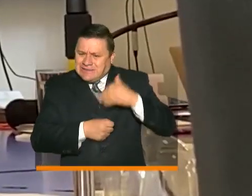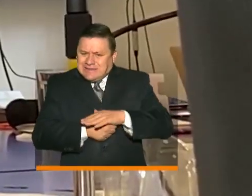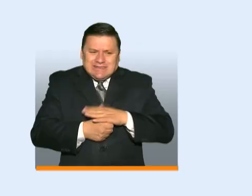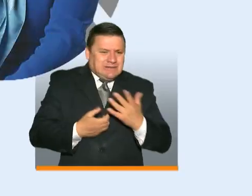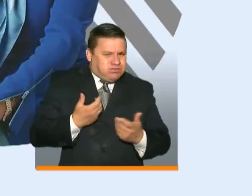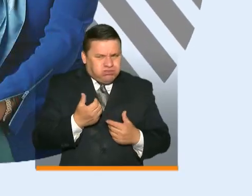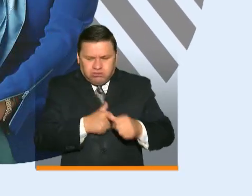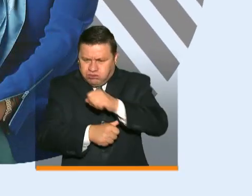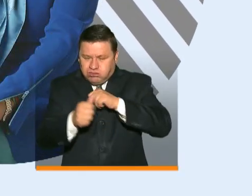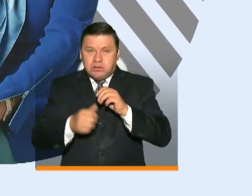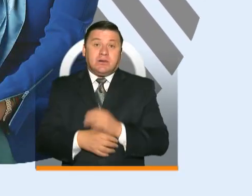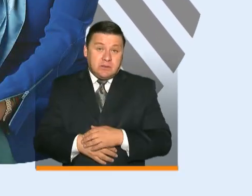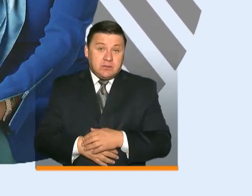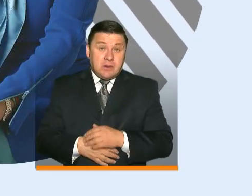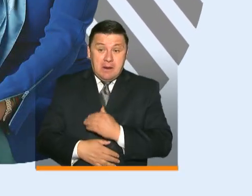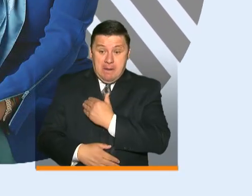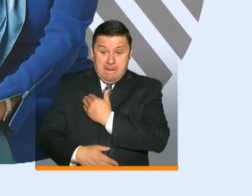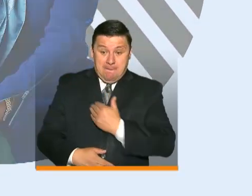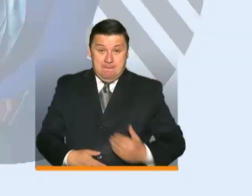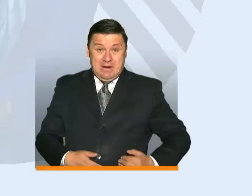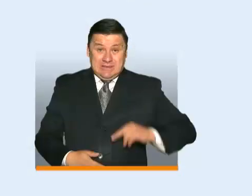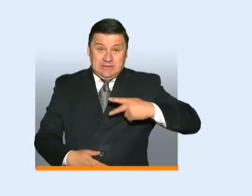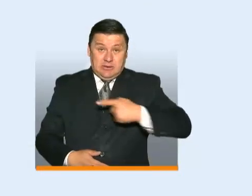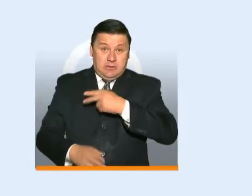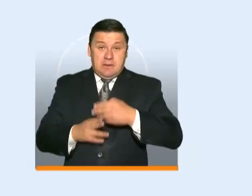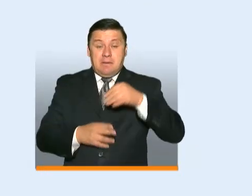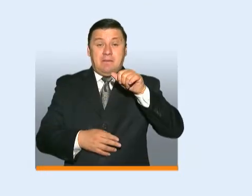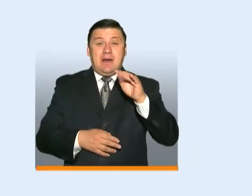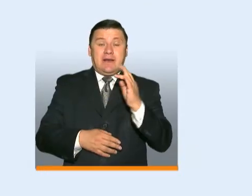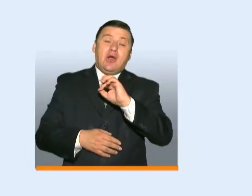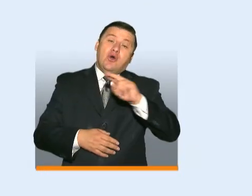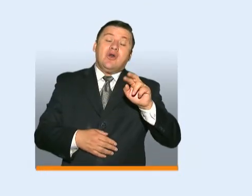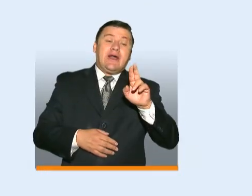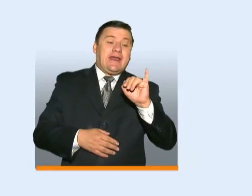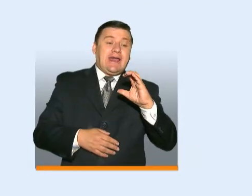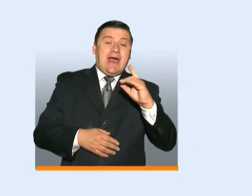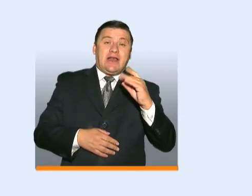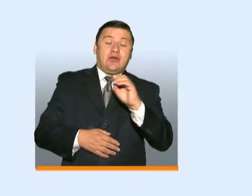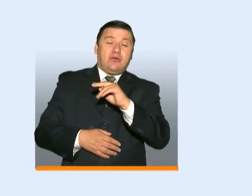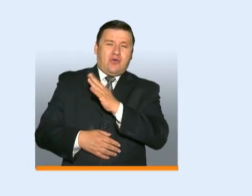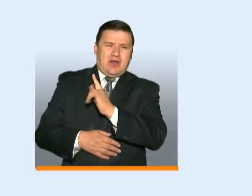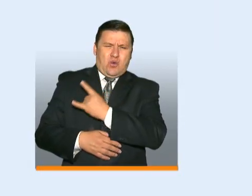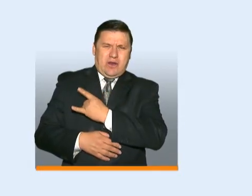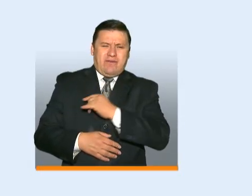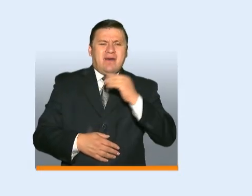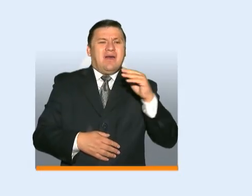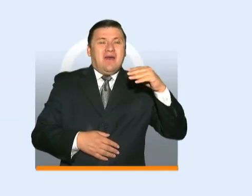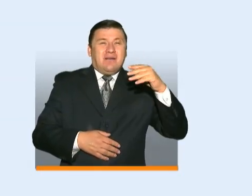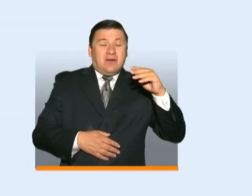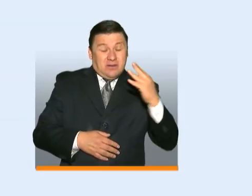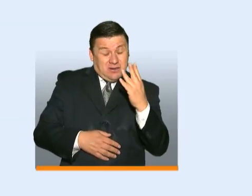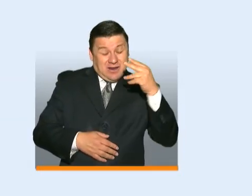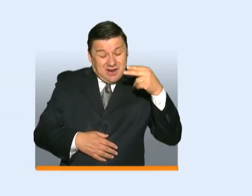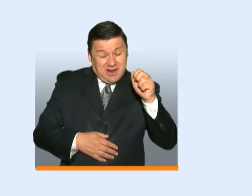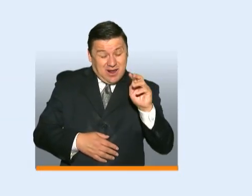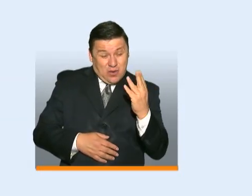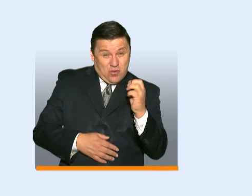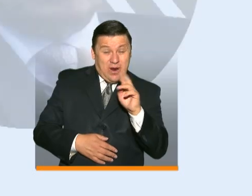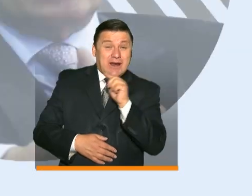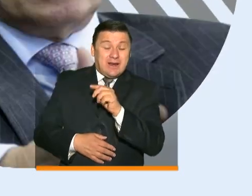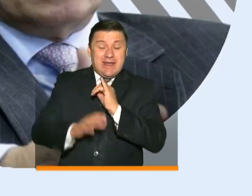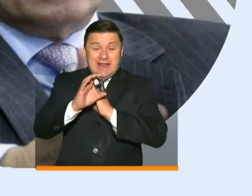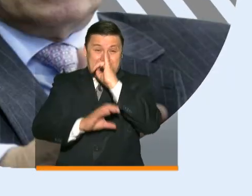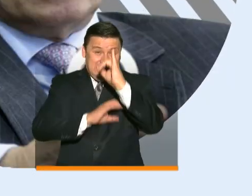desafío. Lideran la vicepresidente Marta Lucía Ramírez y Ricardo Hausmann de la Universidad de Harvard. Reúne expertos